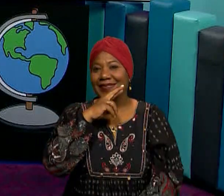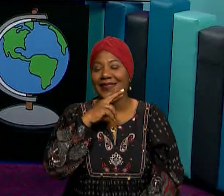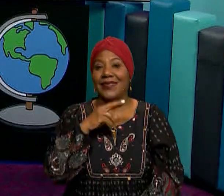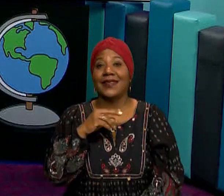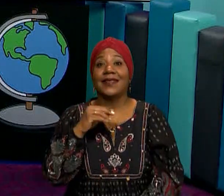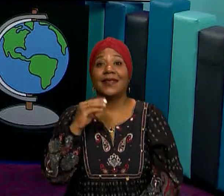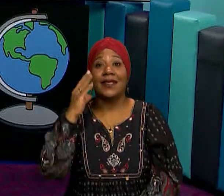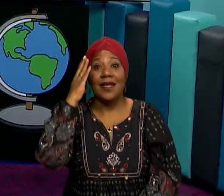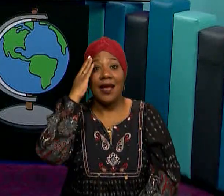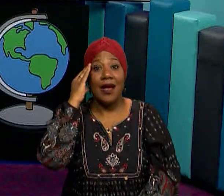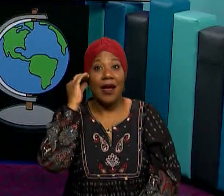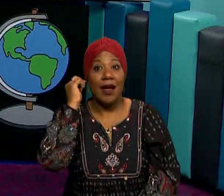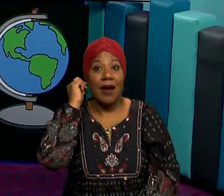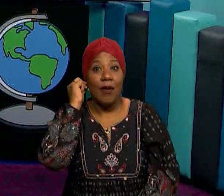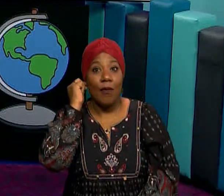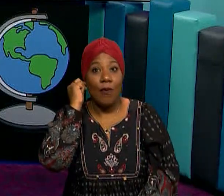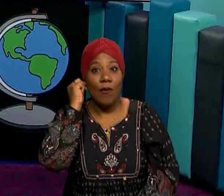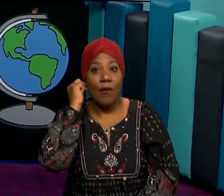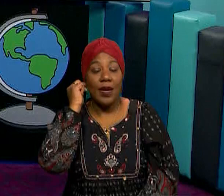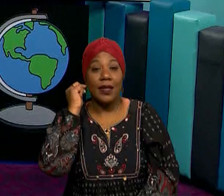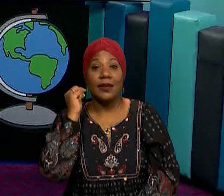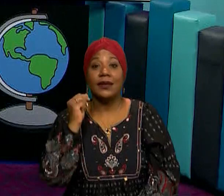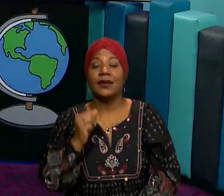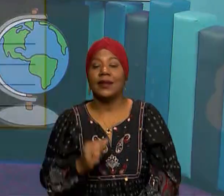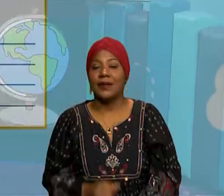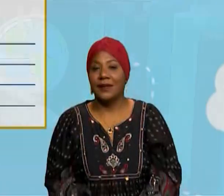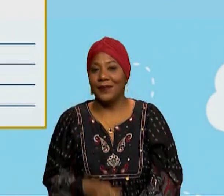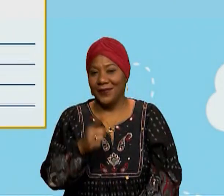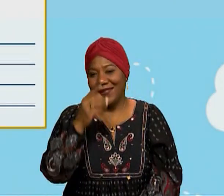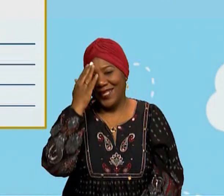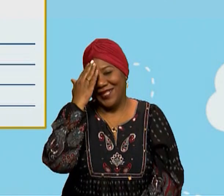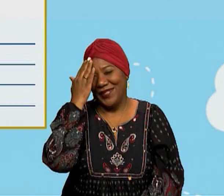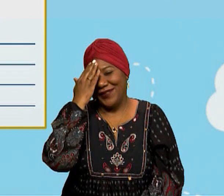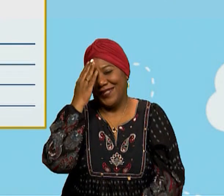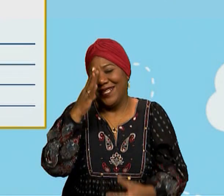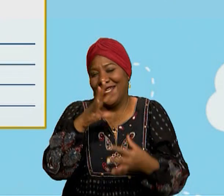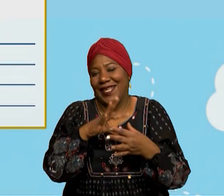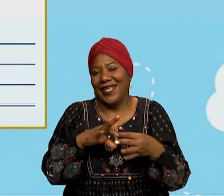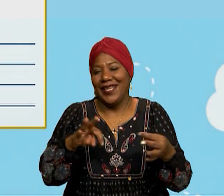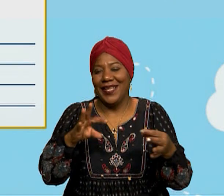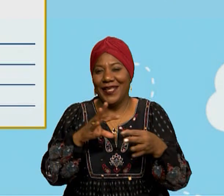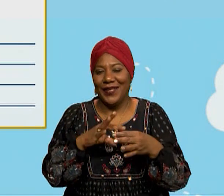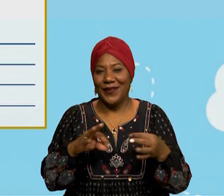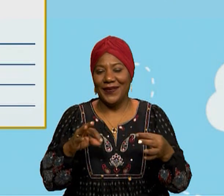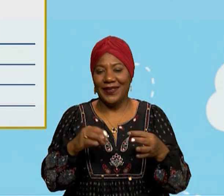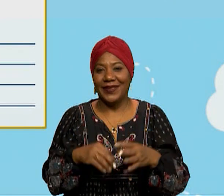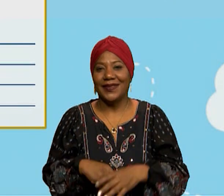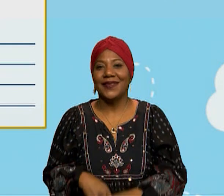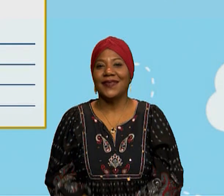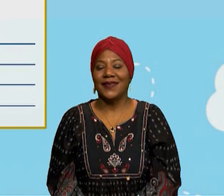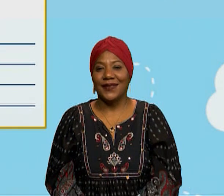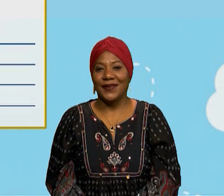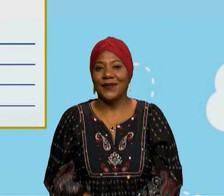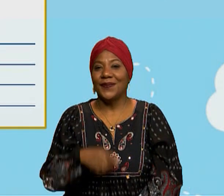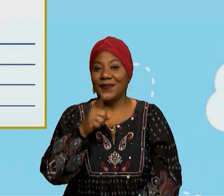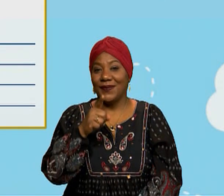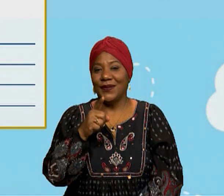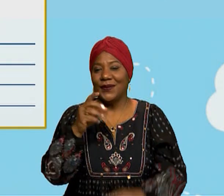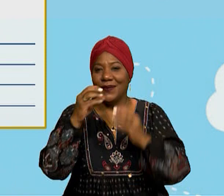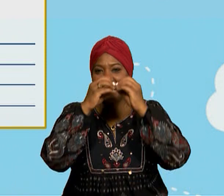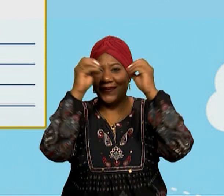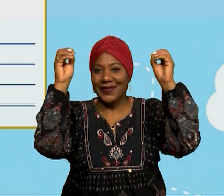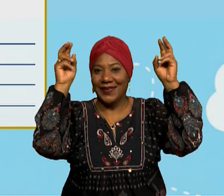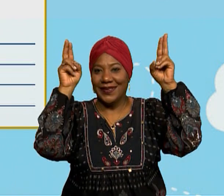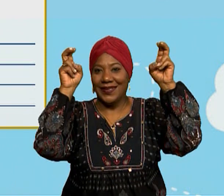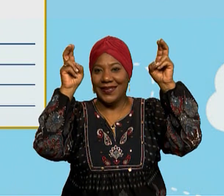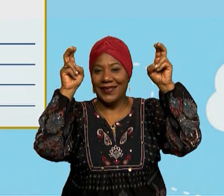abuelita. Ahora ya ustedes se habrán imaginado de qué cuento estamos hablando. Exacto, pero es tu turno colocarles el